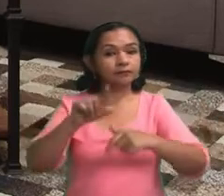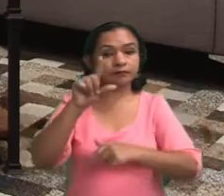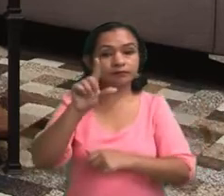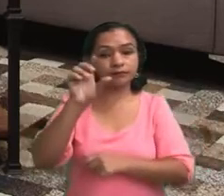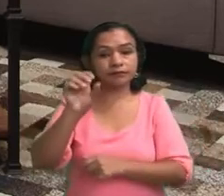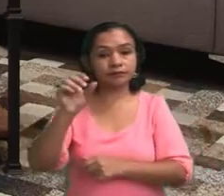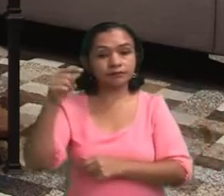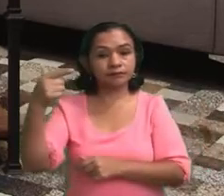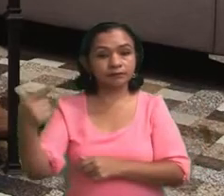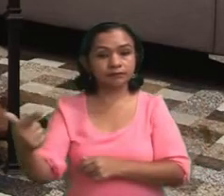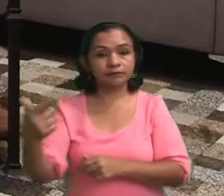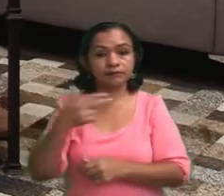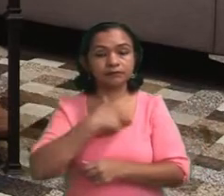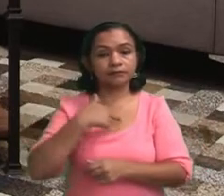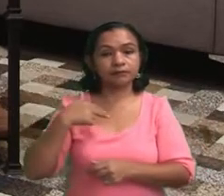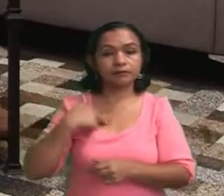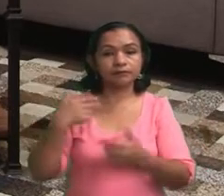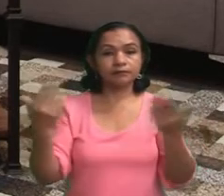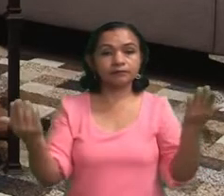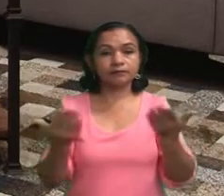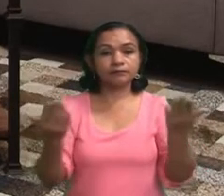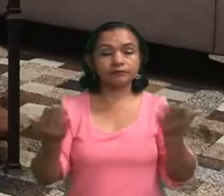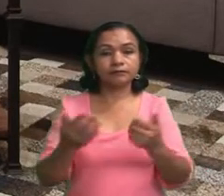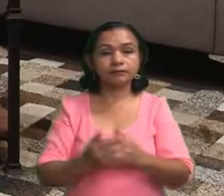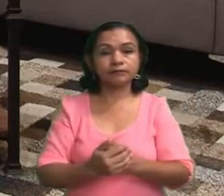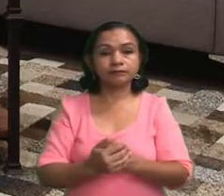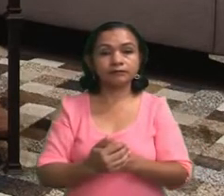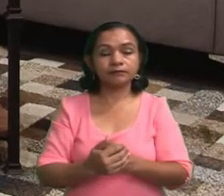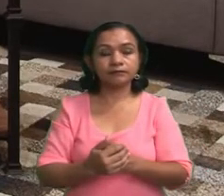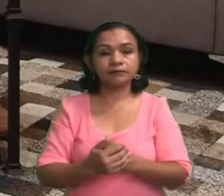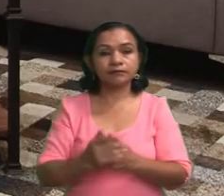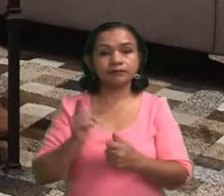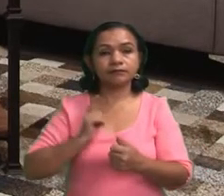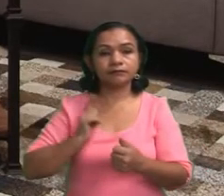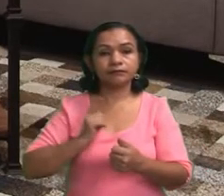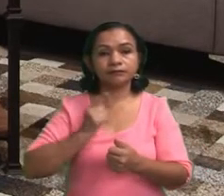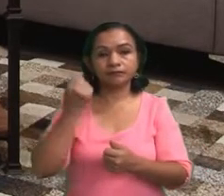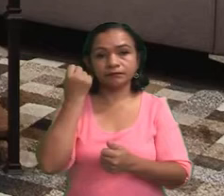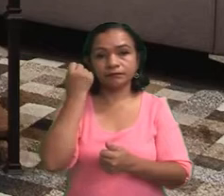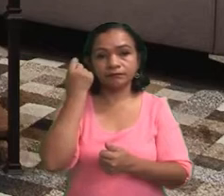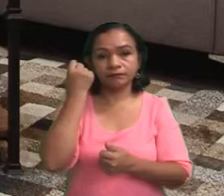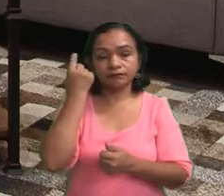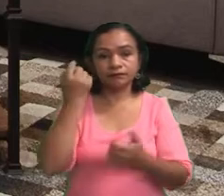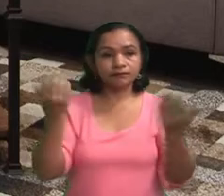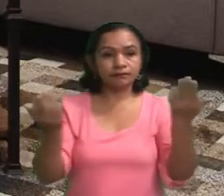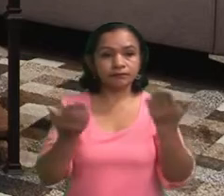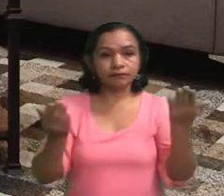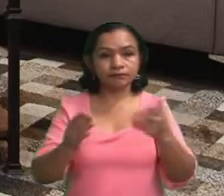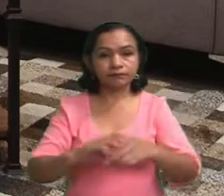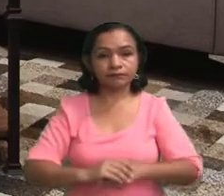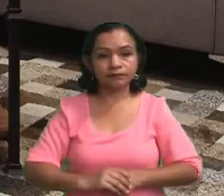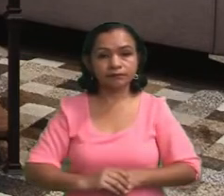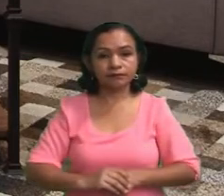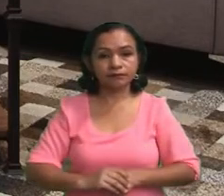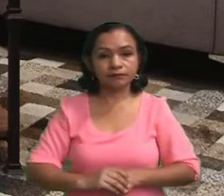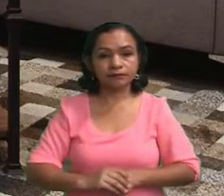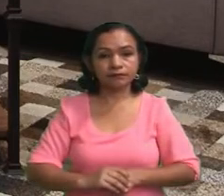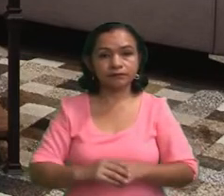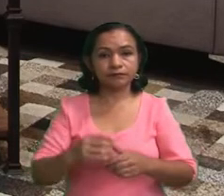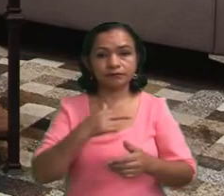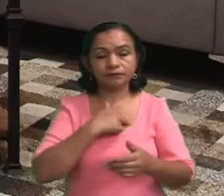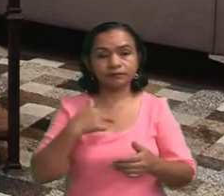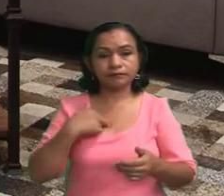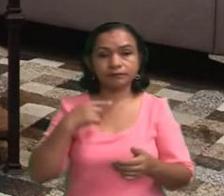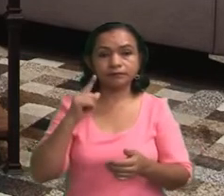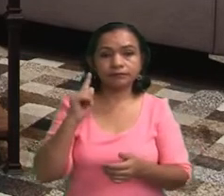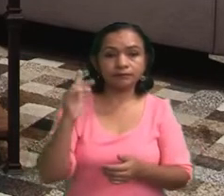nuevas normas. Dentro de esa dinámica, entender este proceso de entenderse, ¿no? Mira, yo creo, Elmer, que para